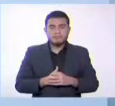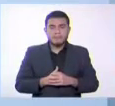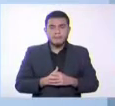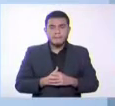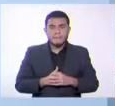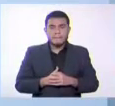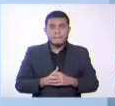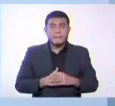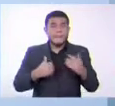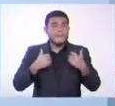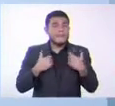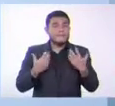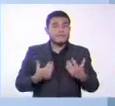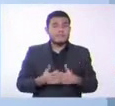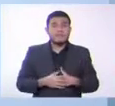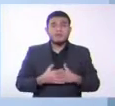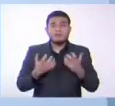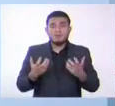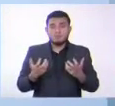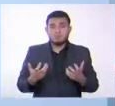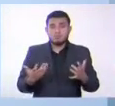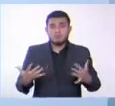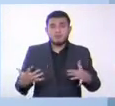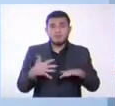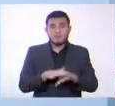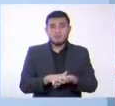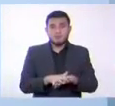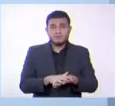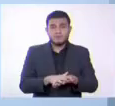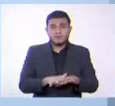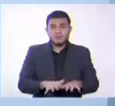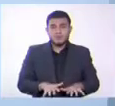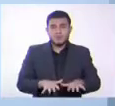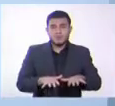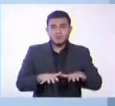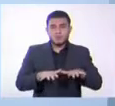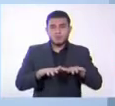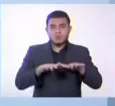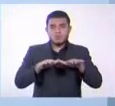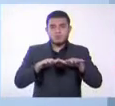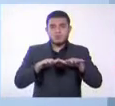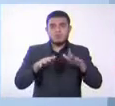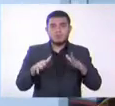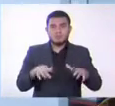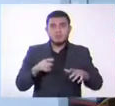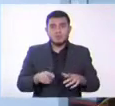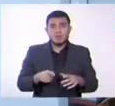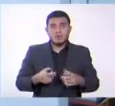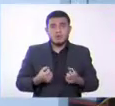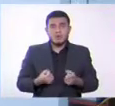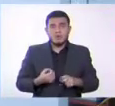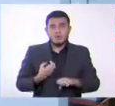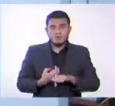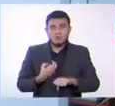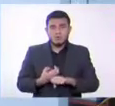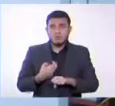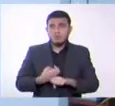Poseen altos puntos de fusión y ebullición. Son sólidos a temperatura